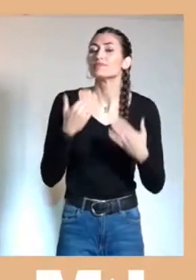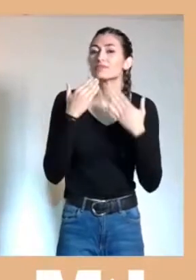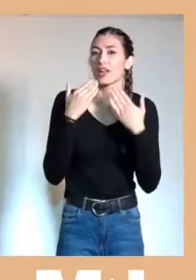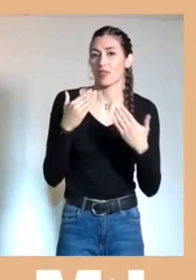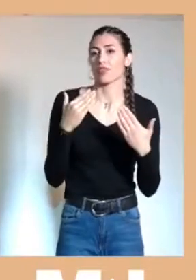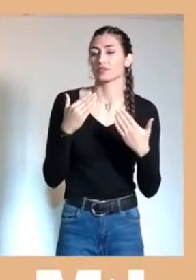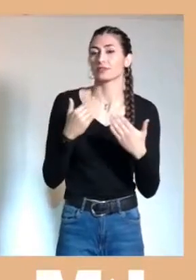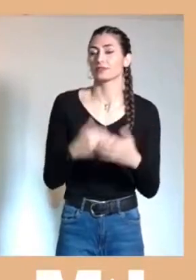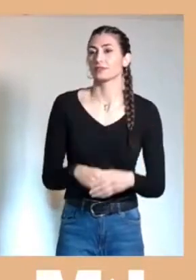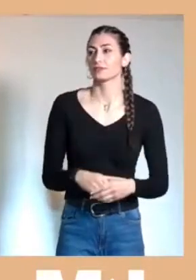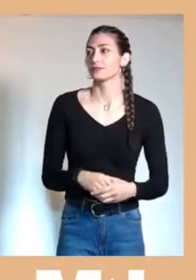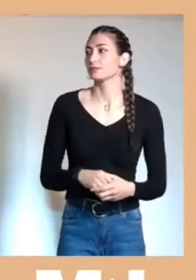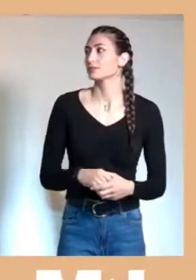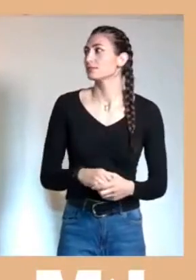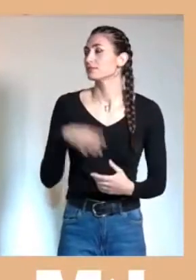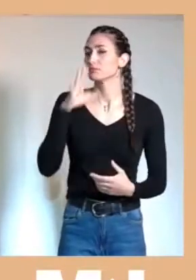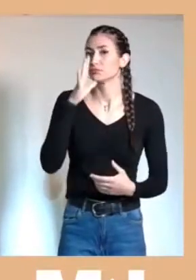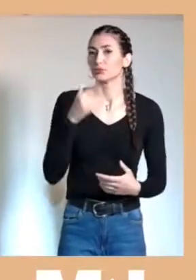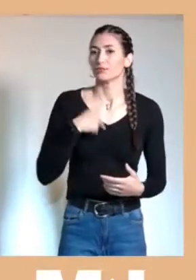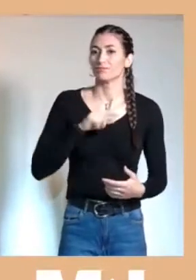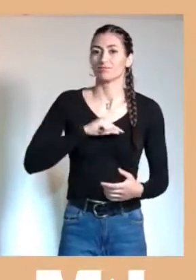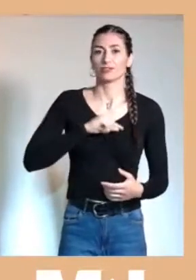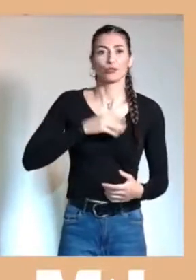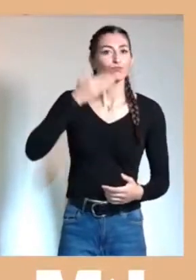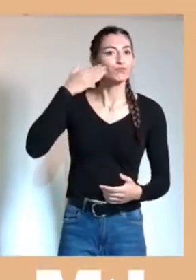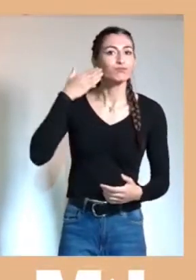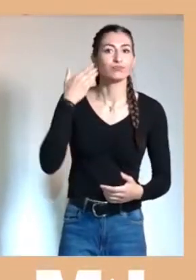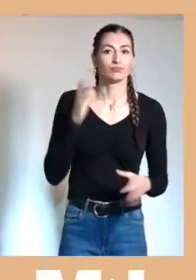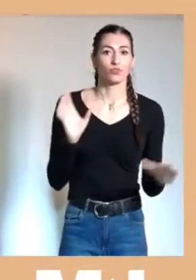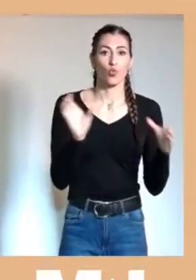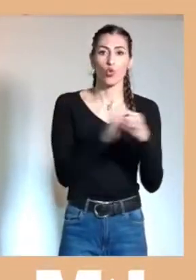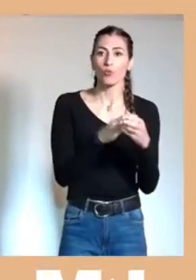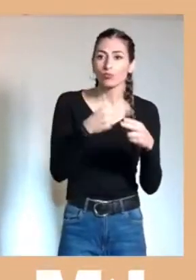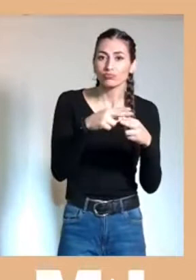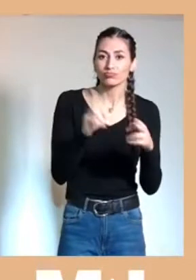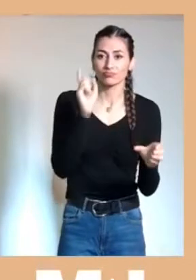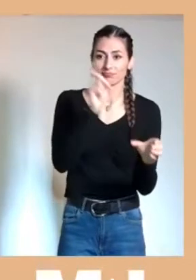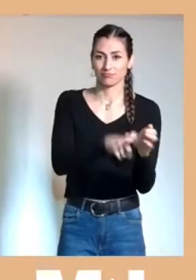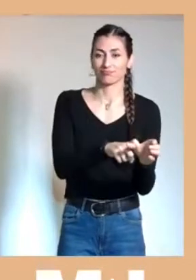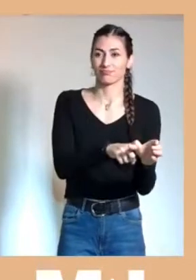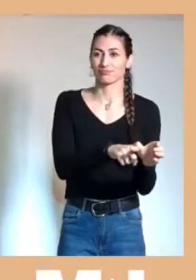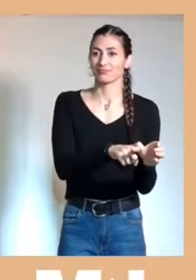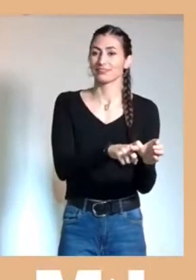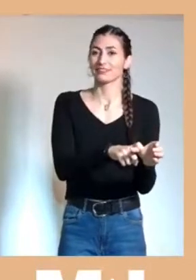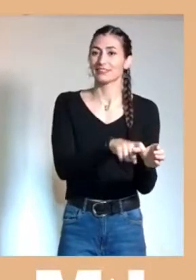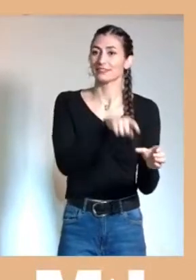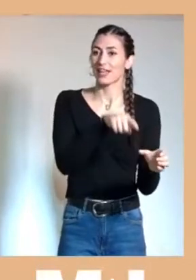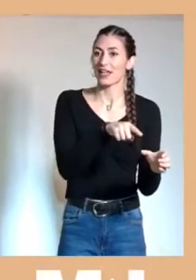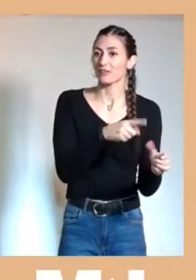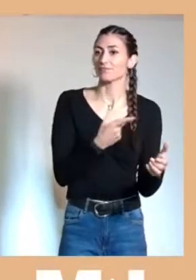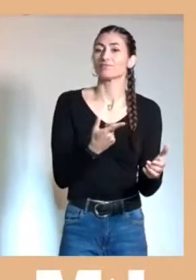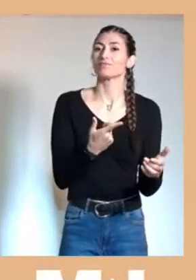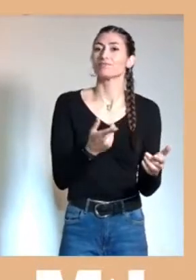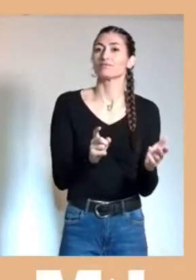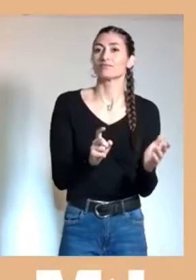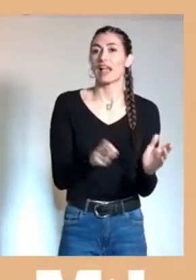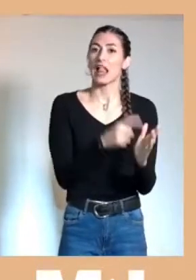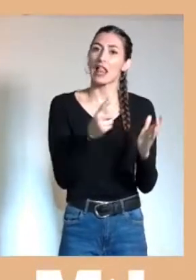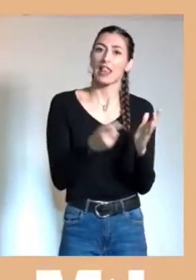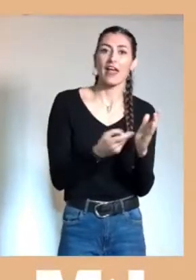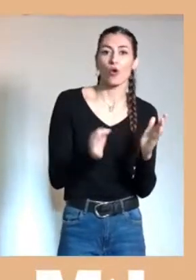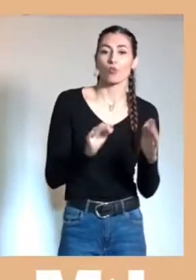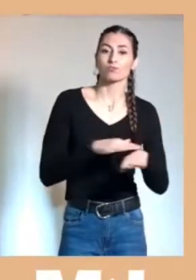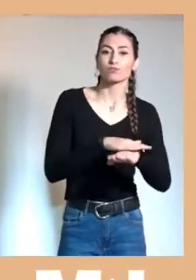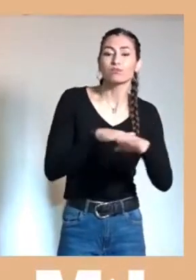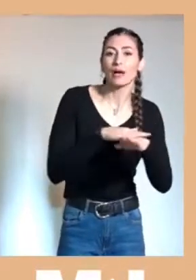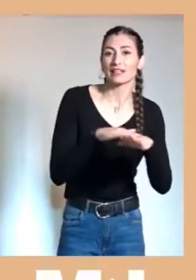porque yo estoy muy orgulloso de pertenecer a un partido en el que los marcos tradicionalmente puestos o